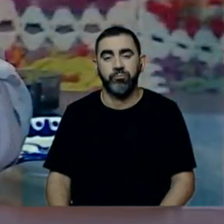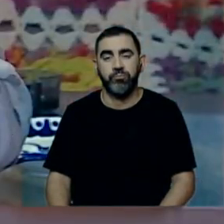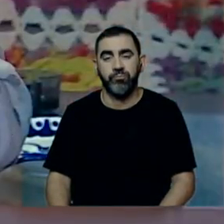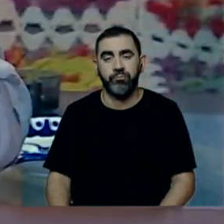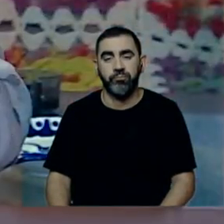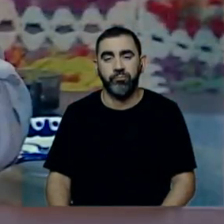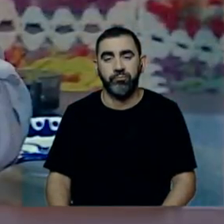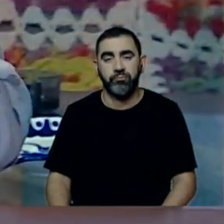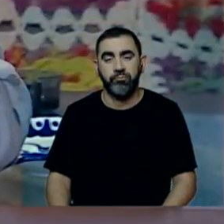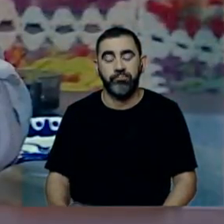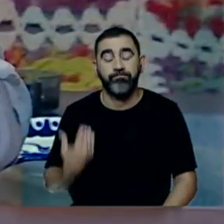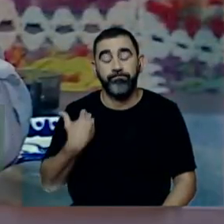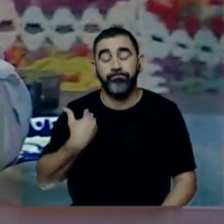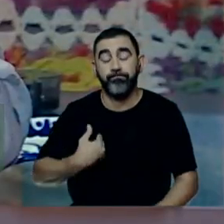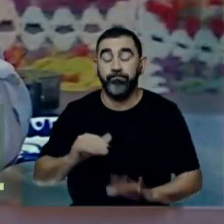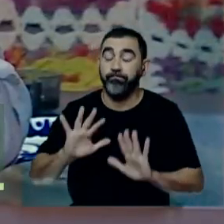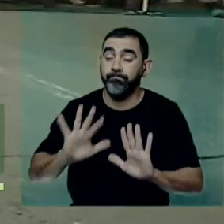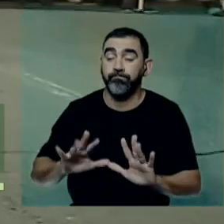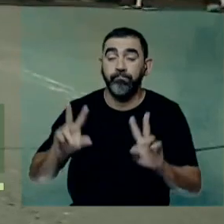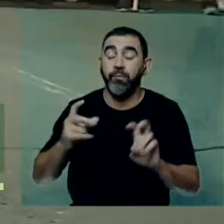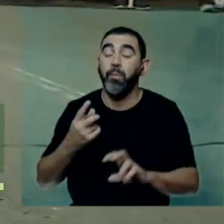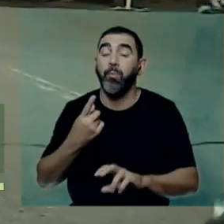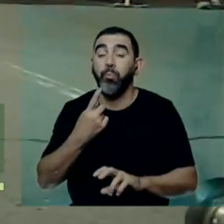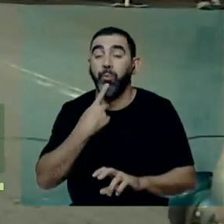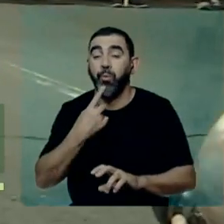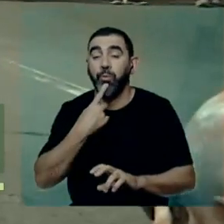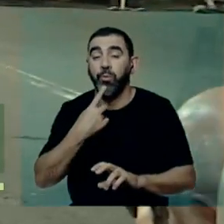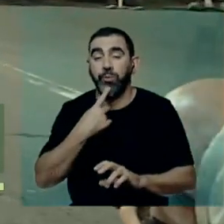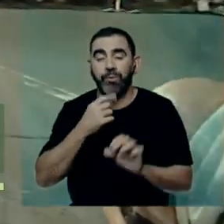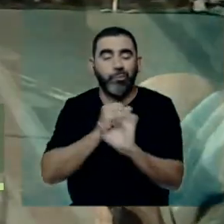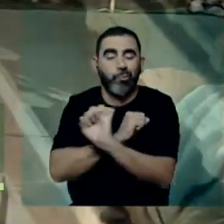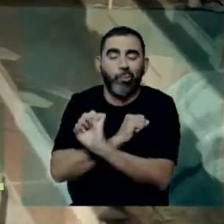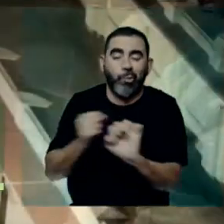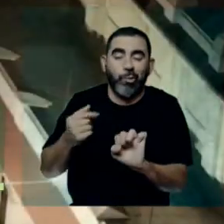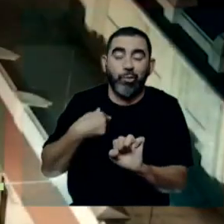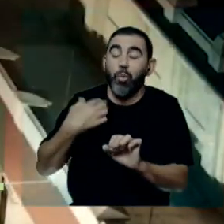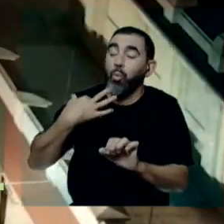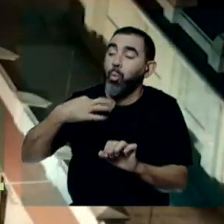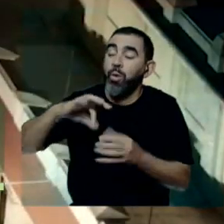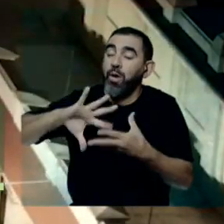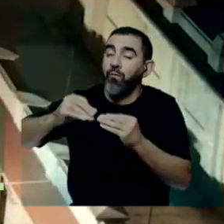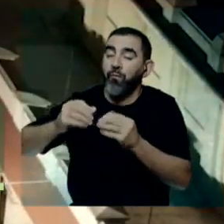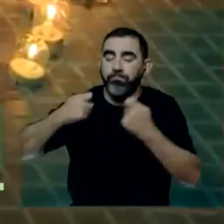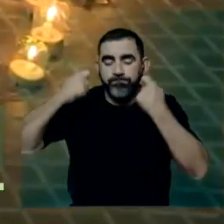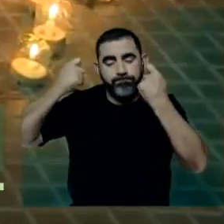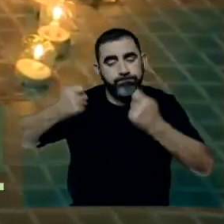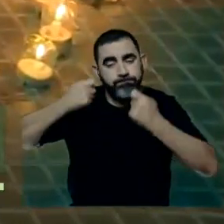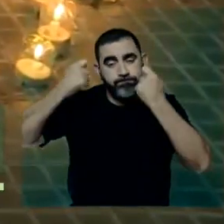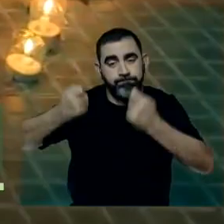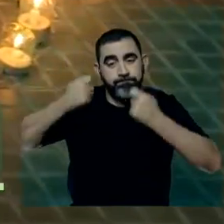Y bueno, desgraciadamente es así, es una cuestión política y no la podemos. La única forma es militando